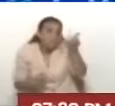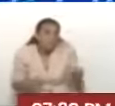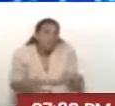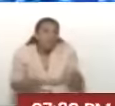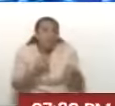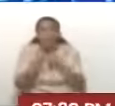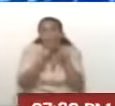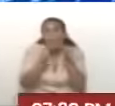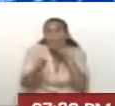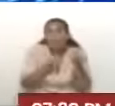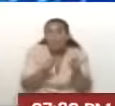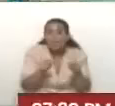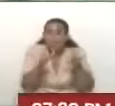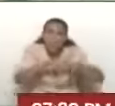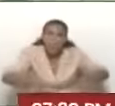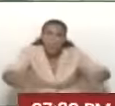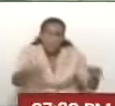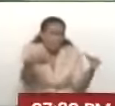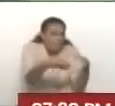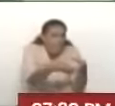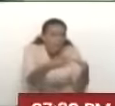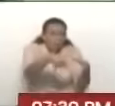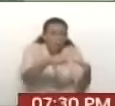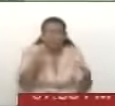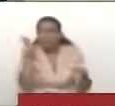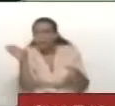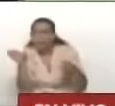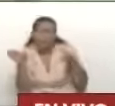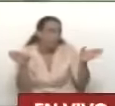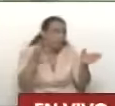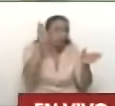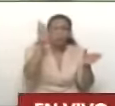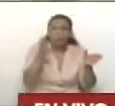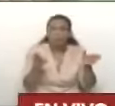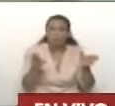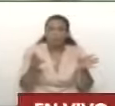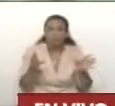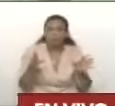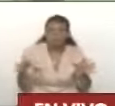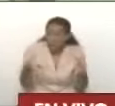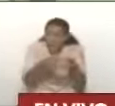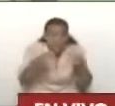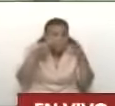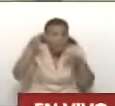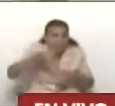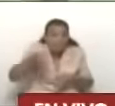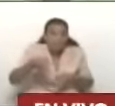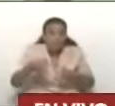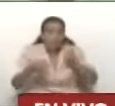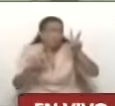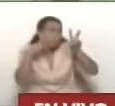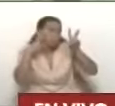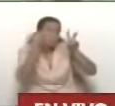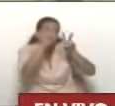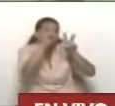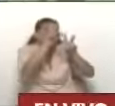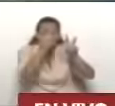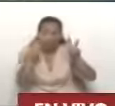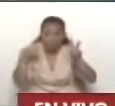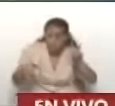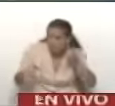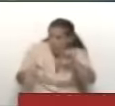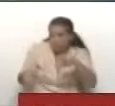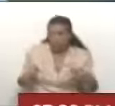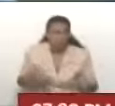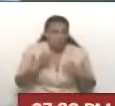cuatro periodistas que estén en un mismo sitio, uno mirando para acá, otro para allá, otro para acá, en la misma realidad pueden interpretarlo diferente. Claro. De acuerdo